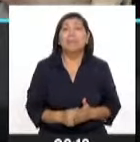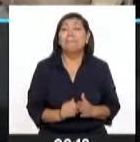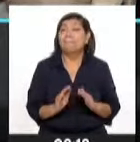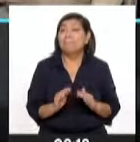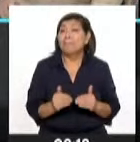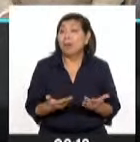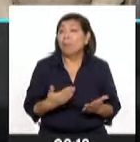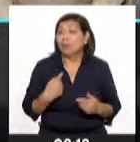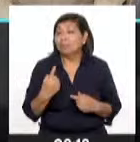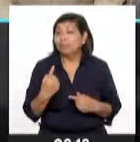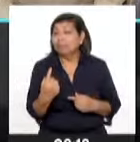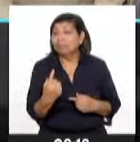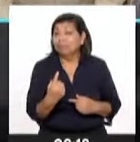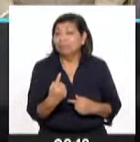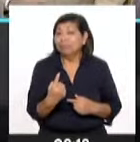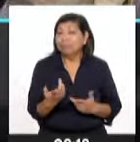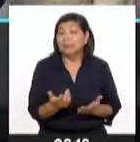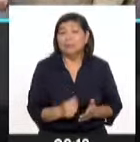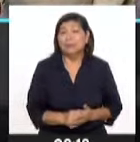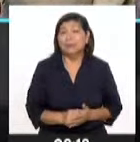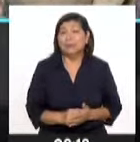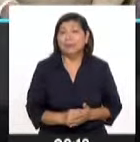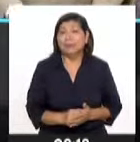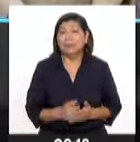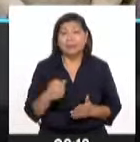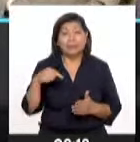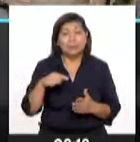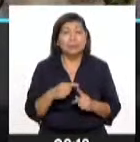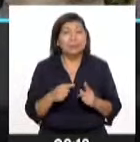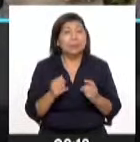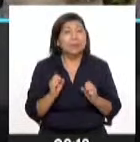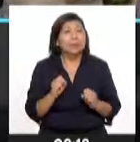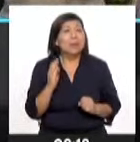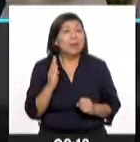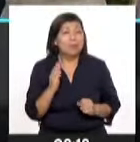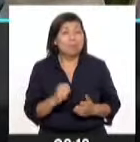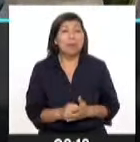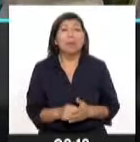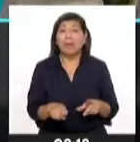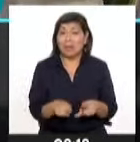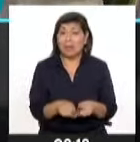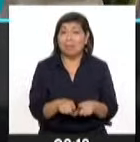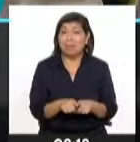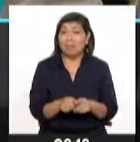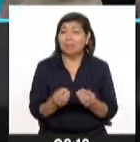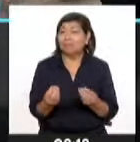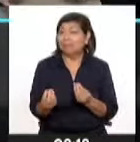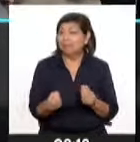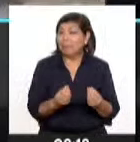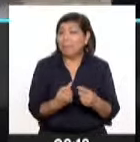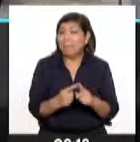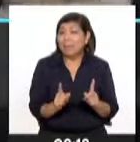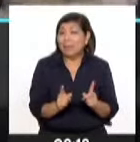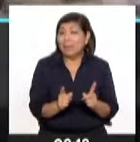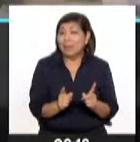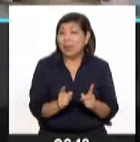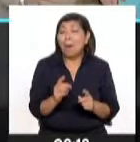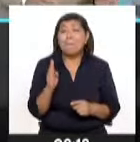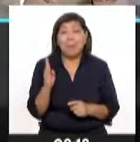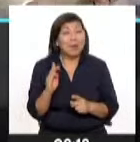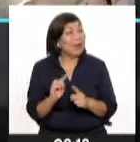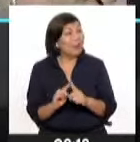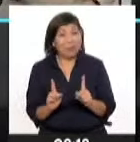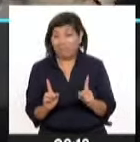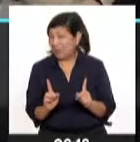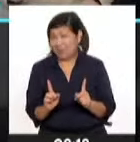puede entrar a administrar esos fondos, ¿no? Los bancos también son bastante regulados, pero la regulación de los bancos es